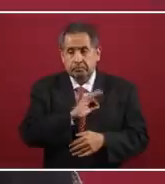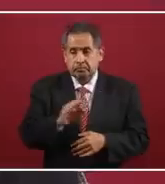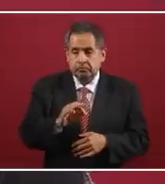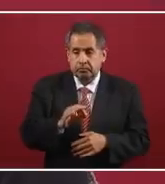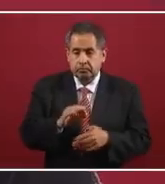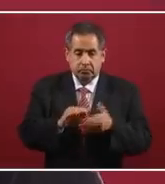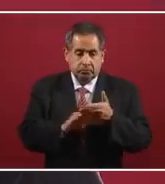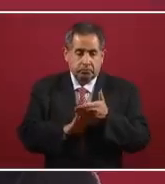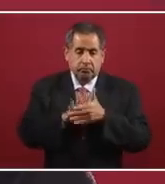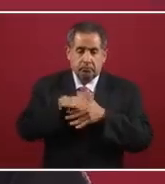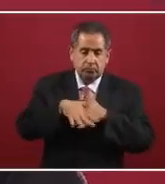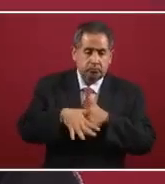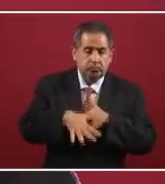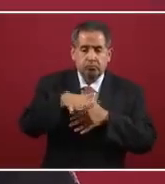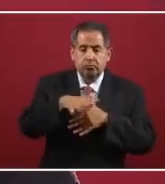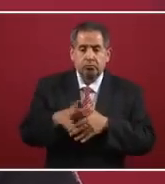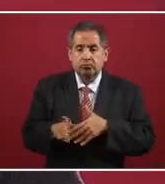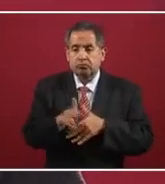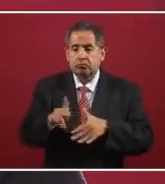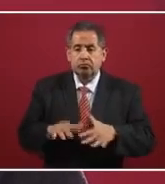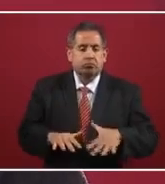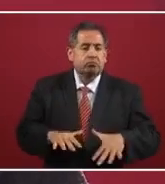no inundarse los pueblos.